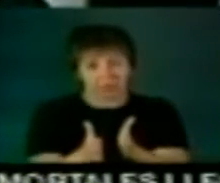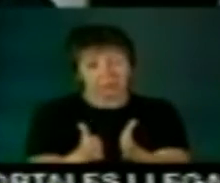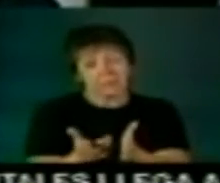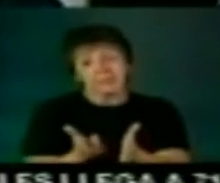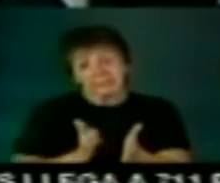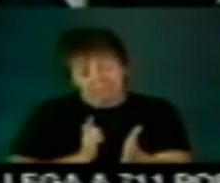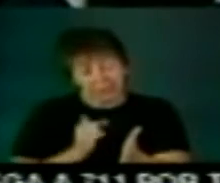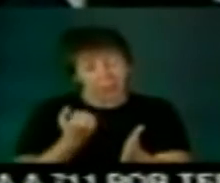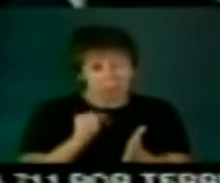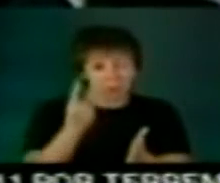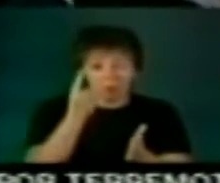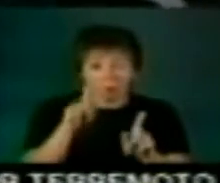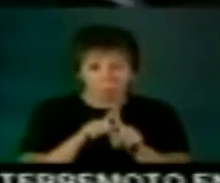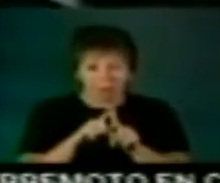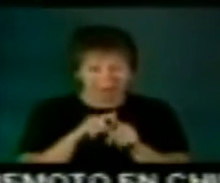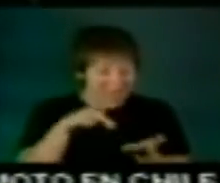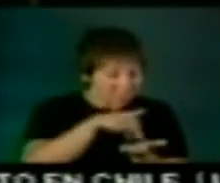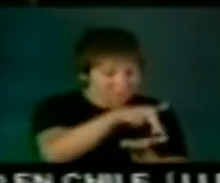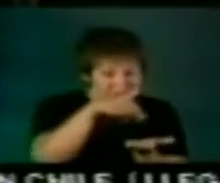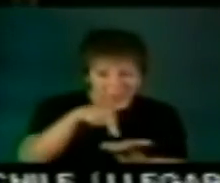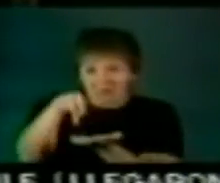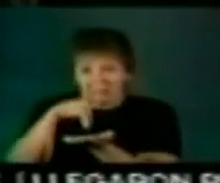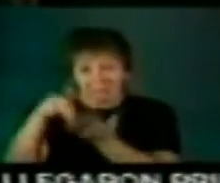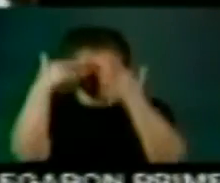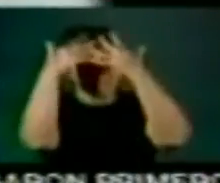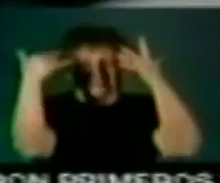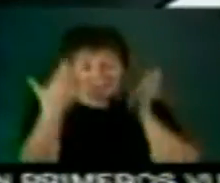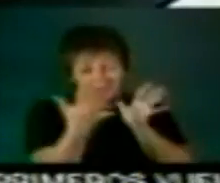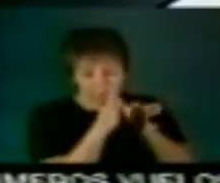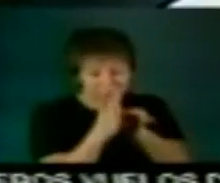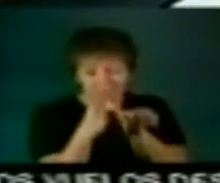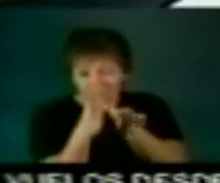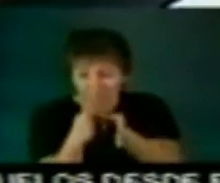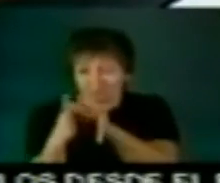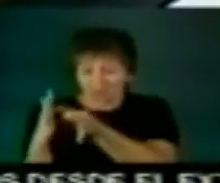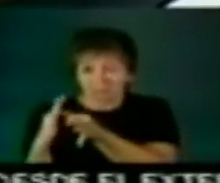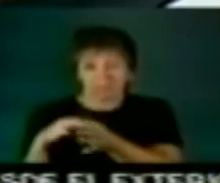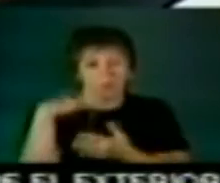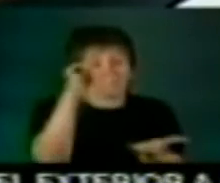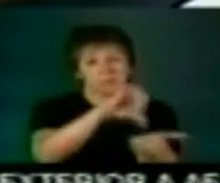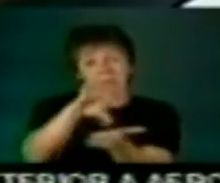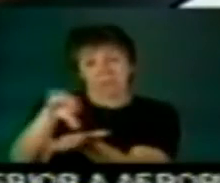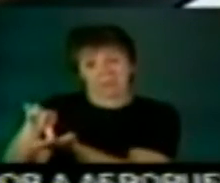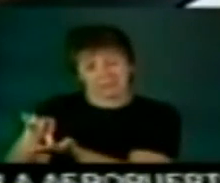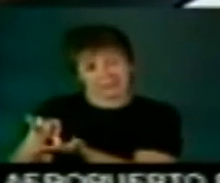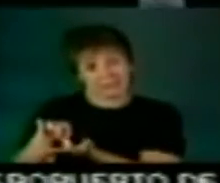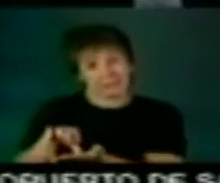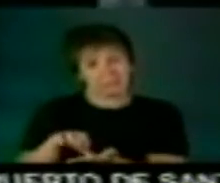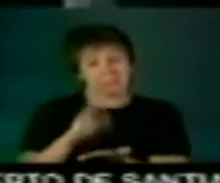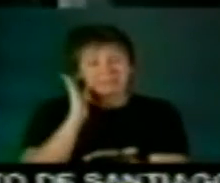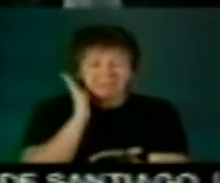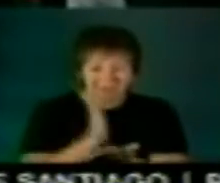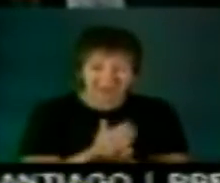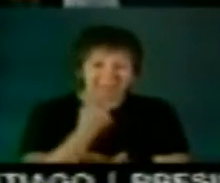despejado todos los caminos y los cielos que nos unen. reservado para el final la